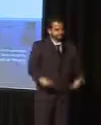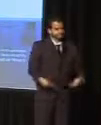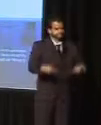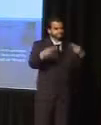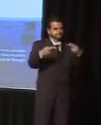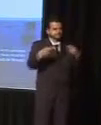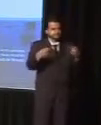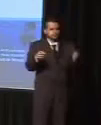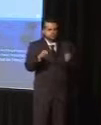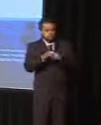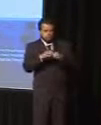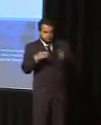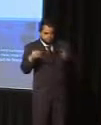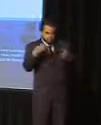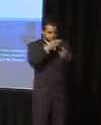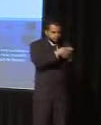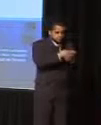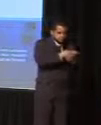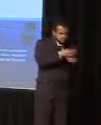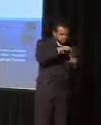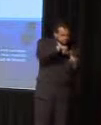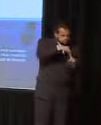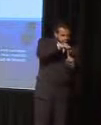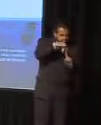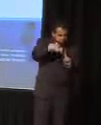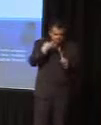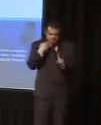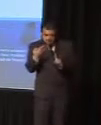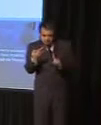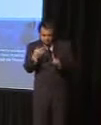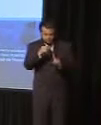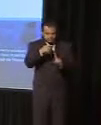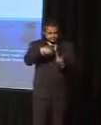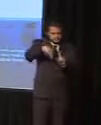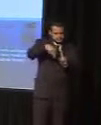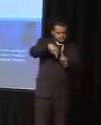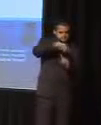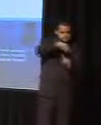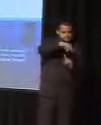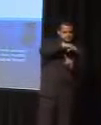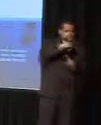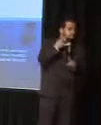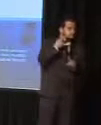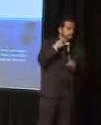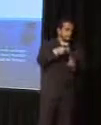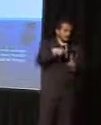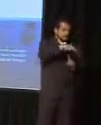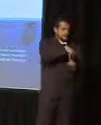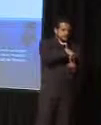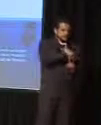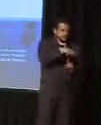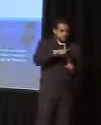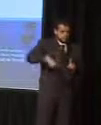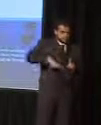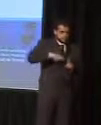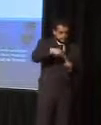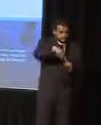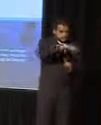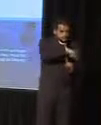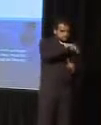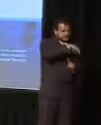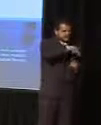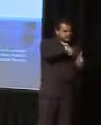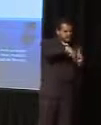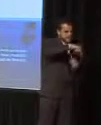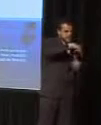llegar cuando encuentras se vienen financiamiento y luego vuelves a la política necesitamos un público consciente